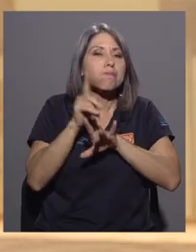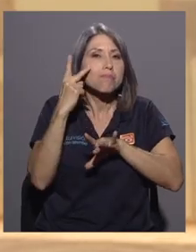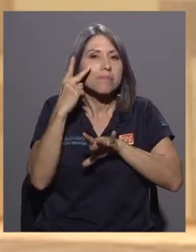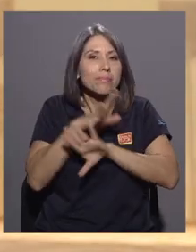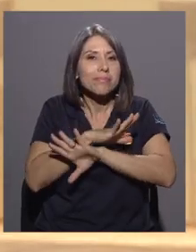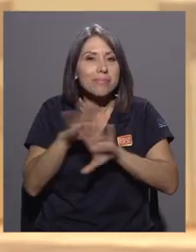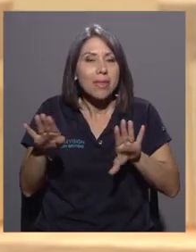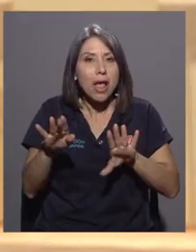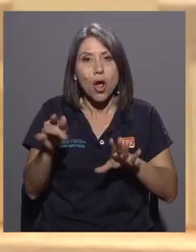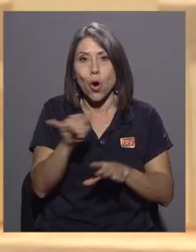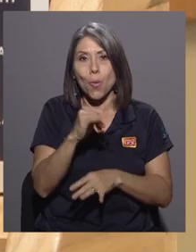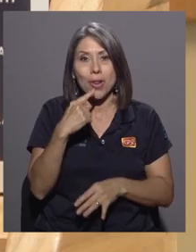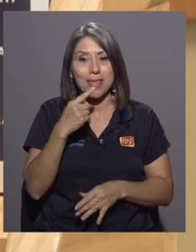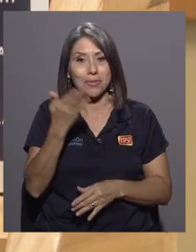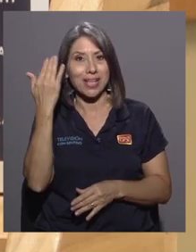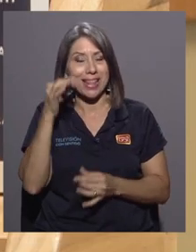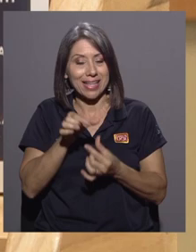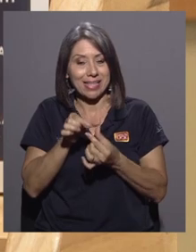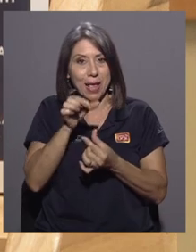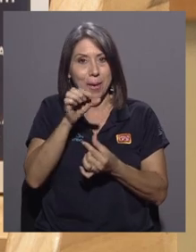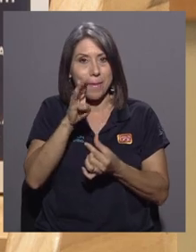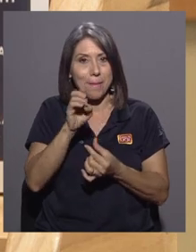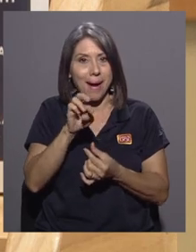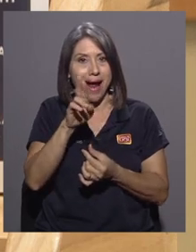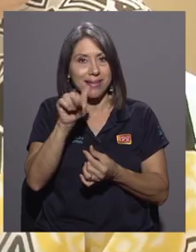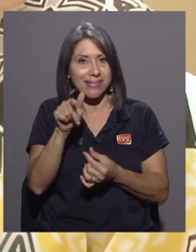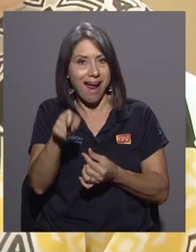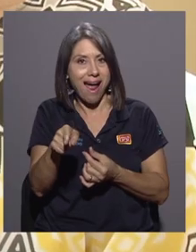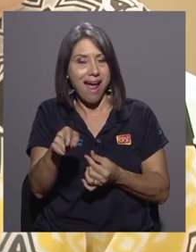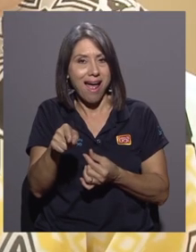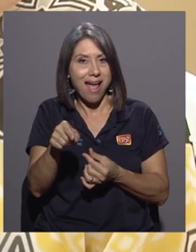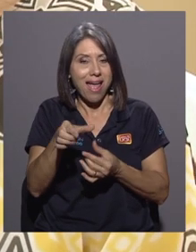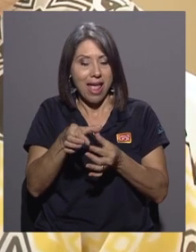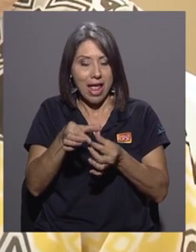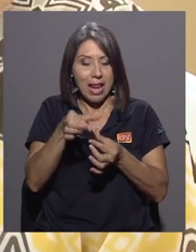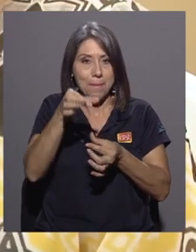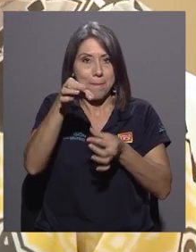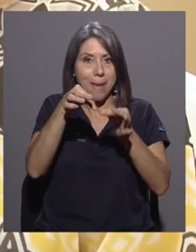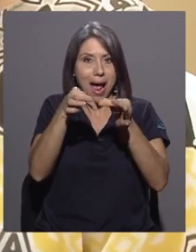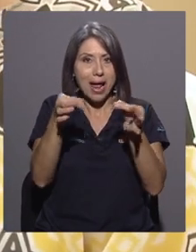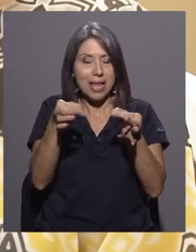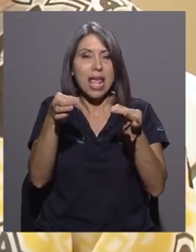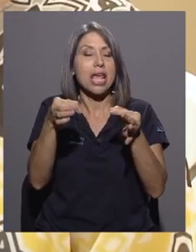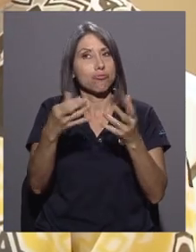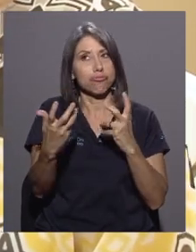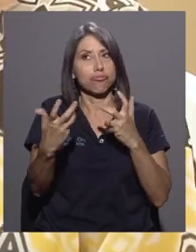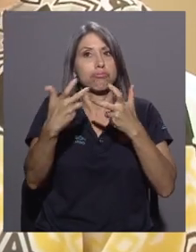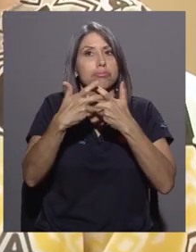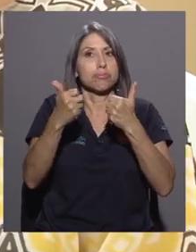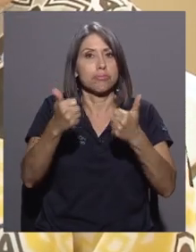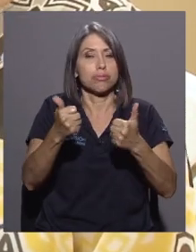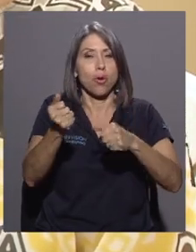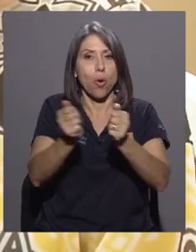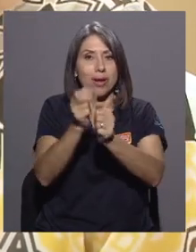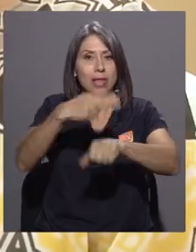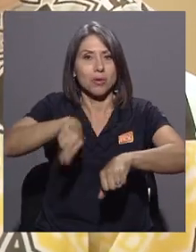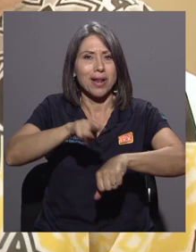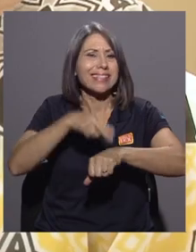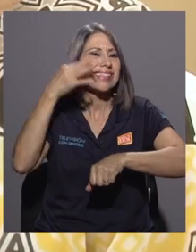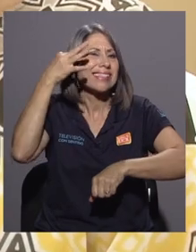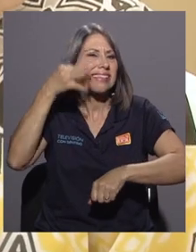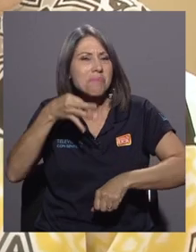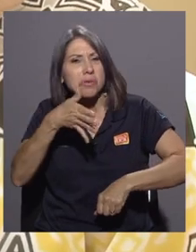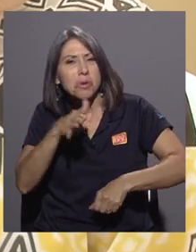es en barra, como lo dijimos anteriormente, es un empaque ecoamigable y se estima un aproximado de